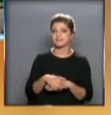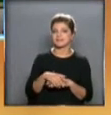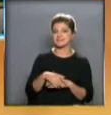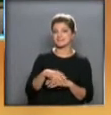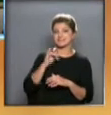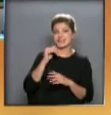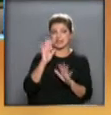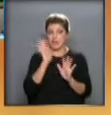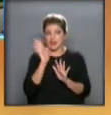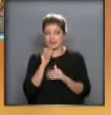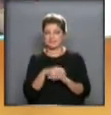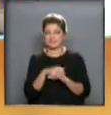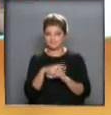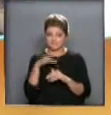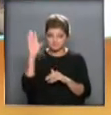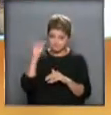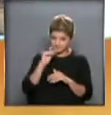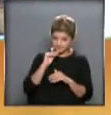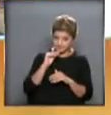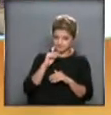si te escucho